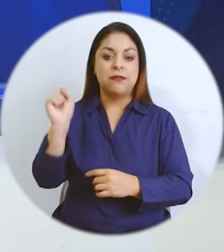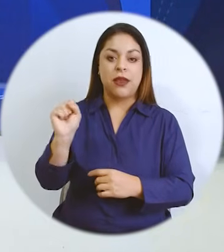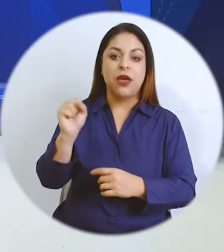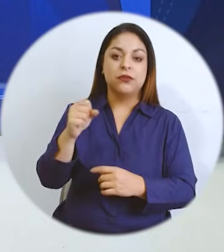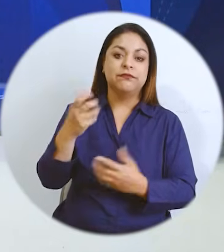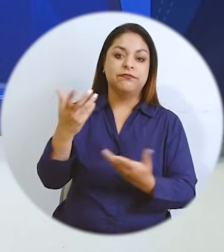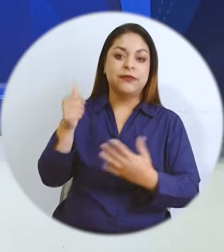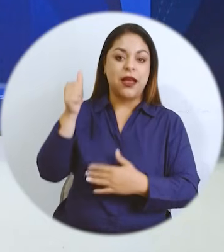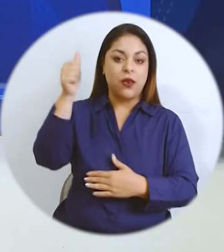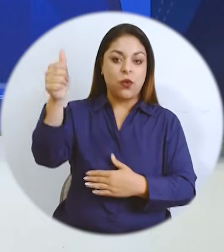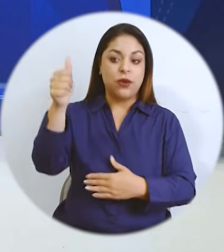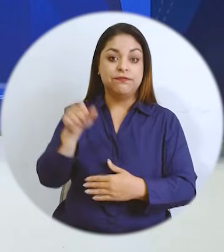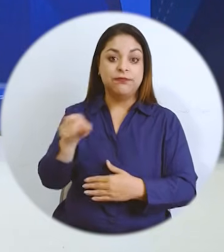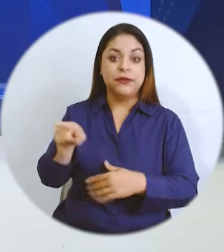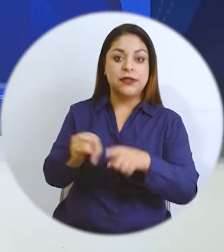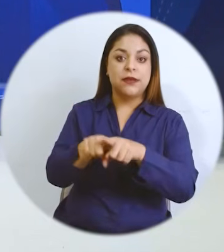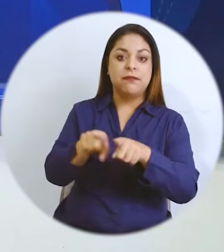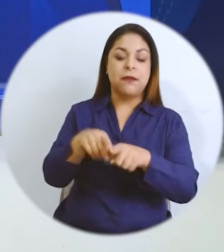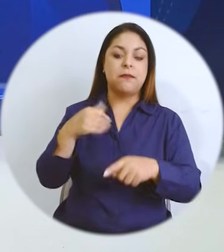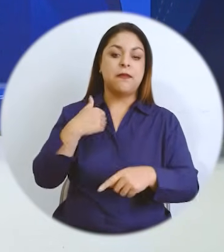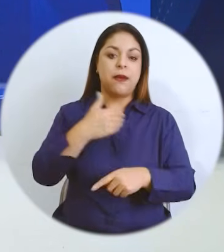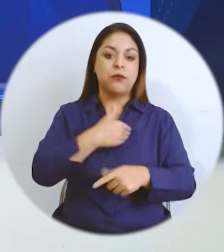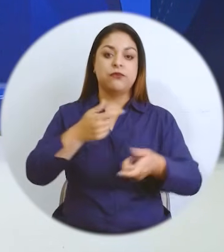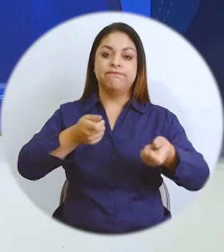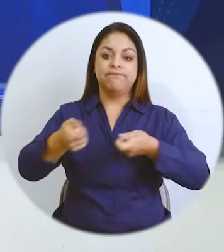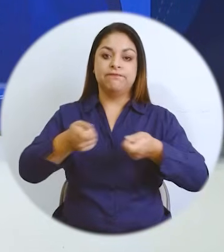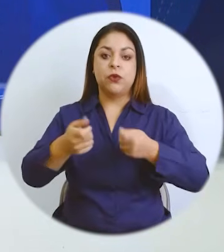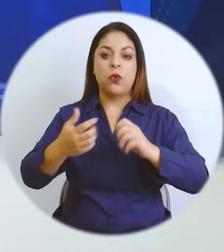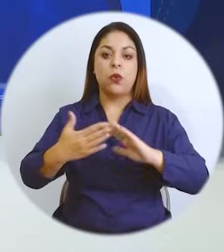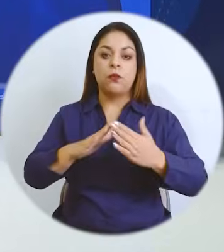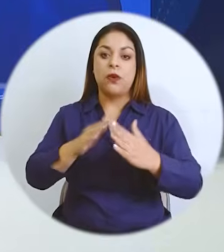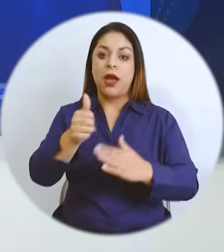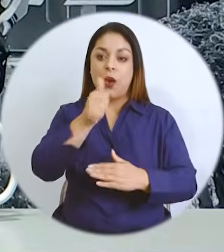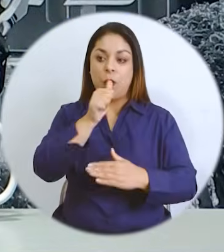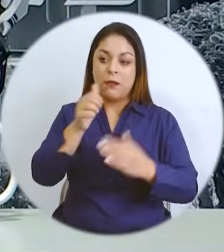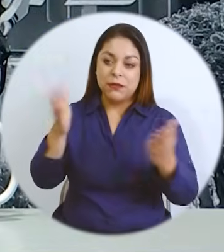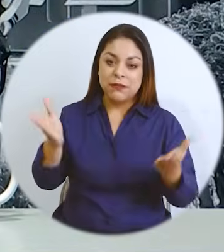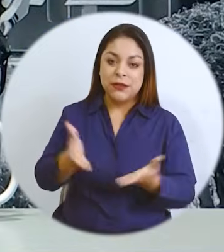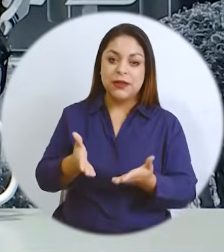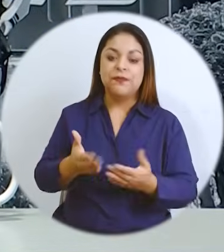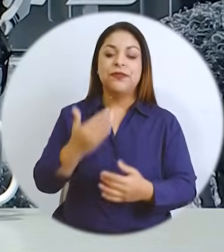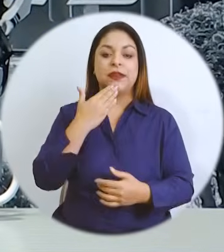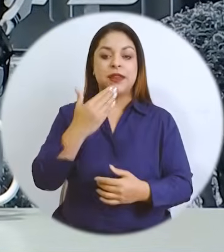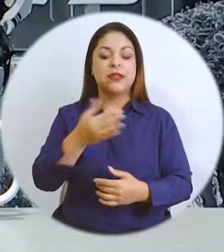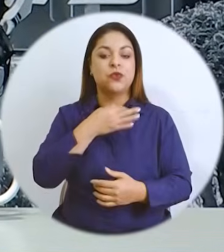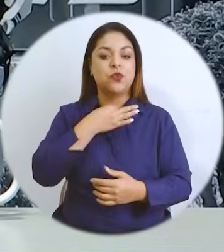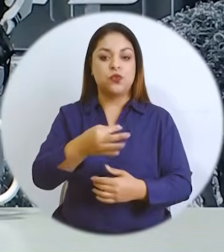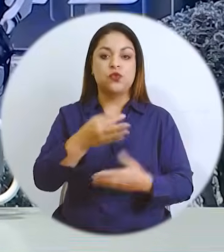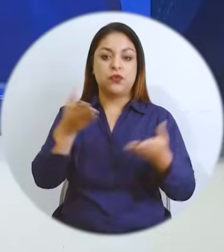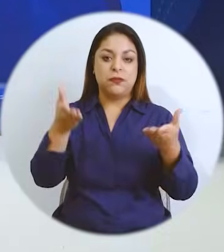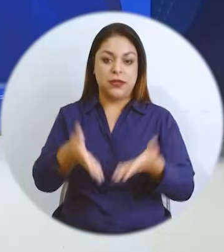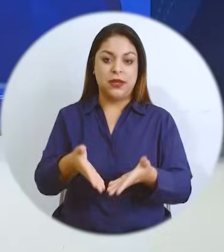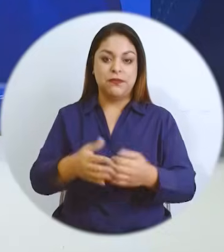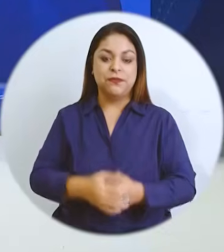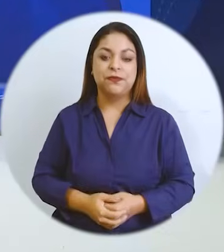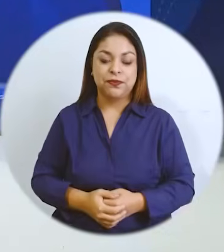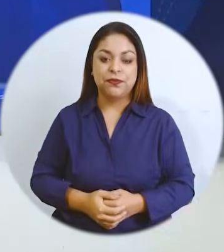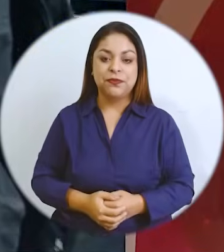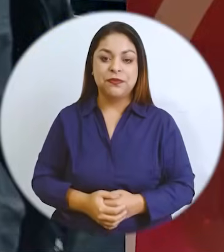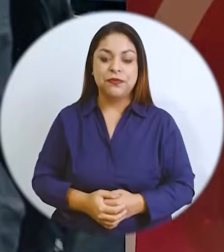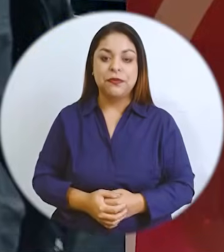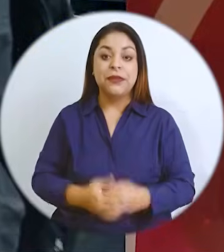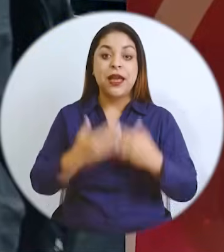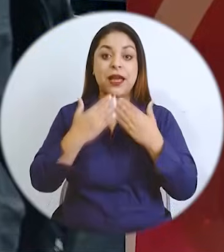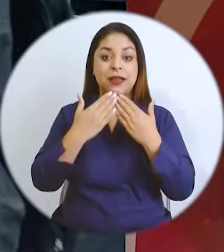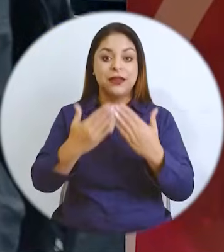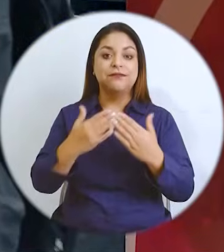Alajuela, quien también es miembro de la Red de Gestoras Comunitarias del Agua. Bienvenida. Muchas gracias y un placer estar aquí. Gracias, sí,